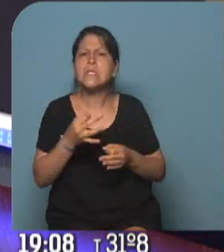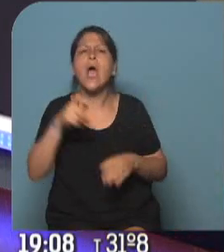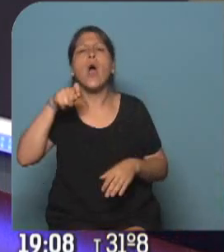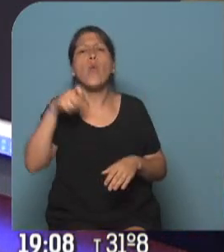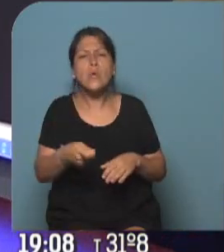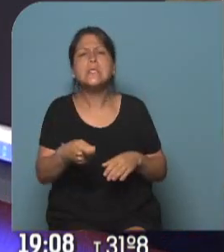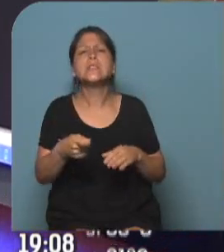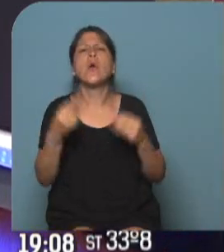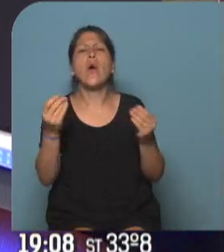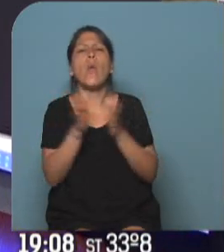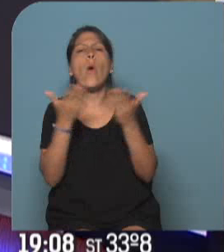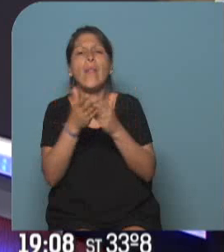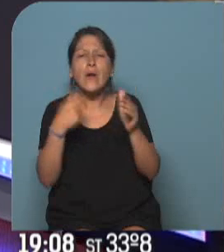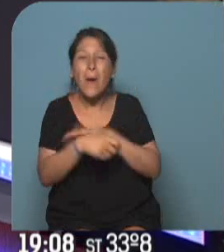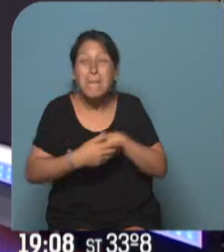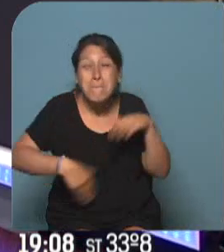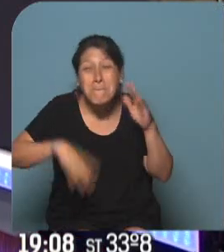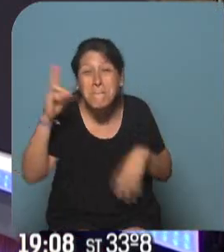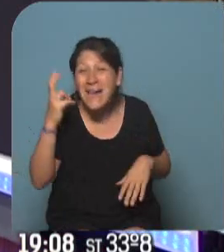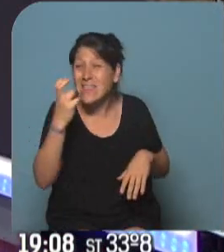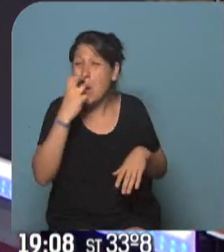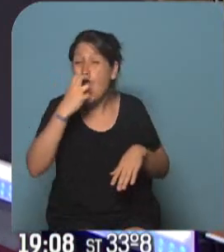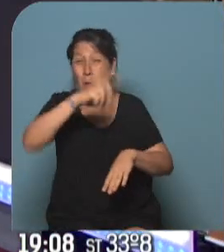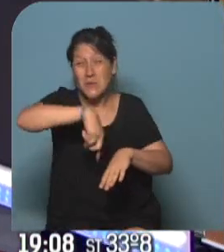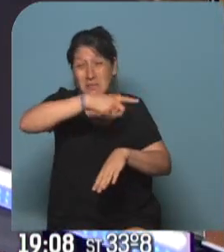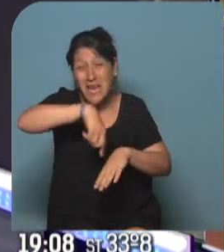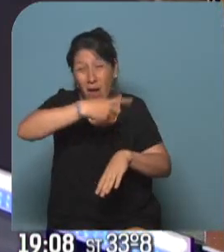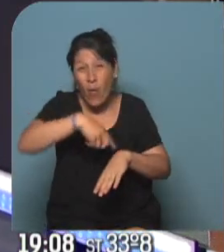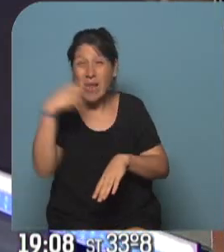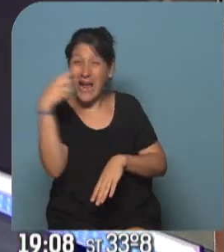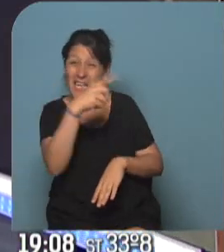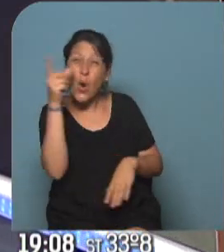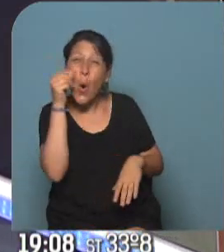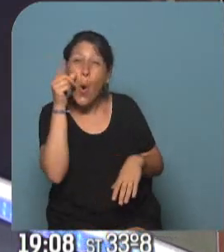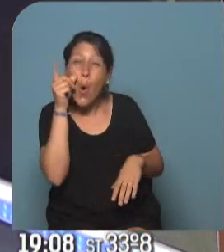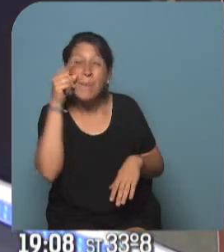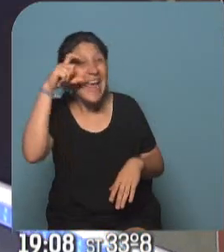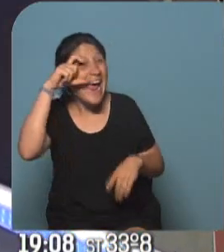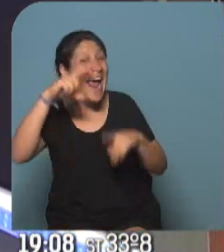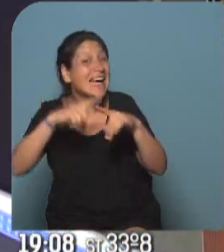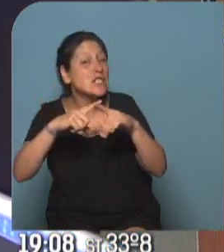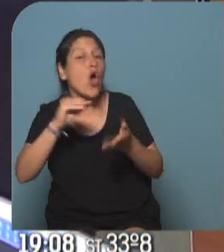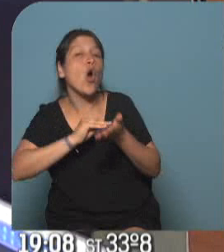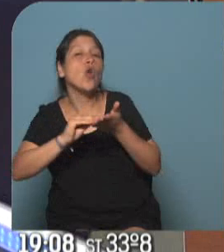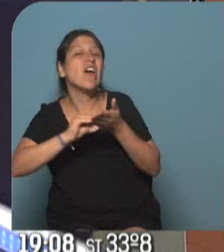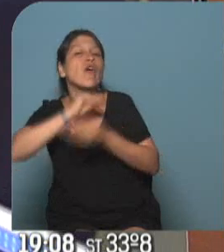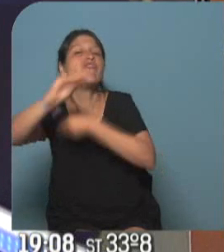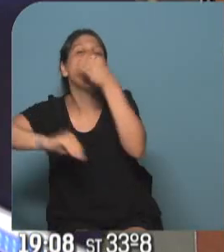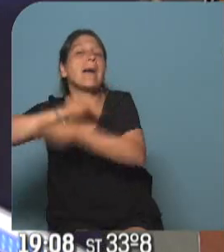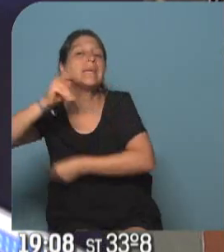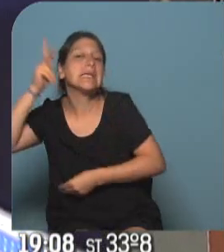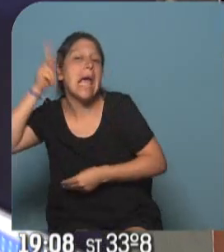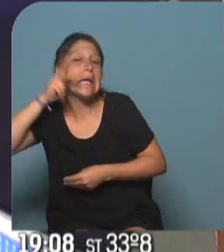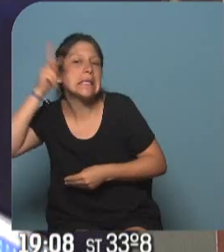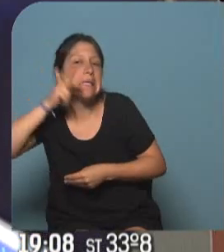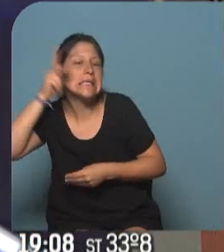de 11 horas ha declarado entre dos días Víctor Manzanares, quien era el contador histórico que ha tenido el matrimonio Kirchner. Y vamos a